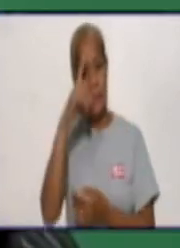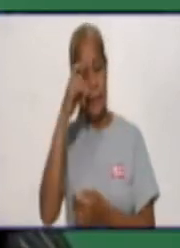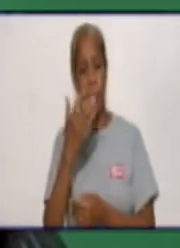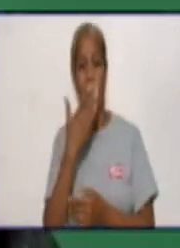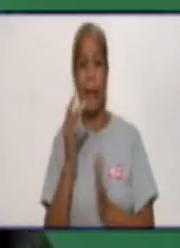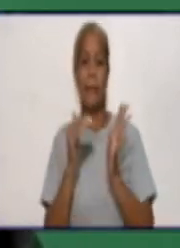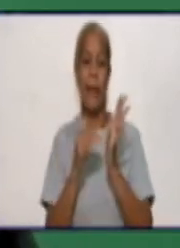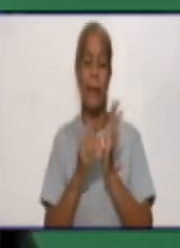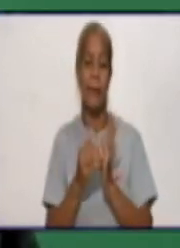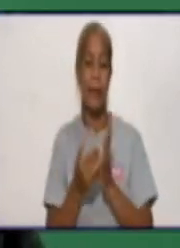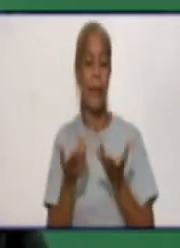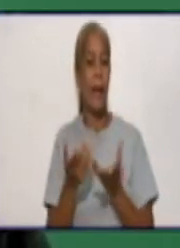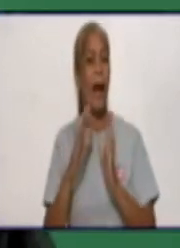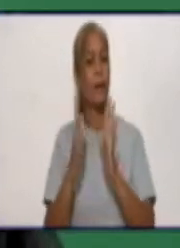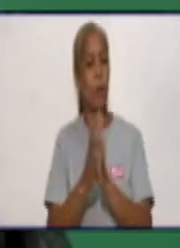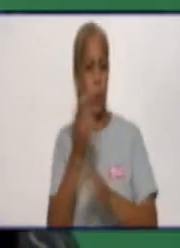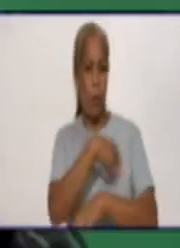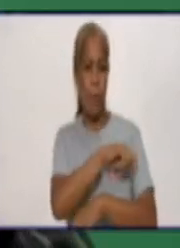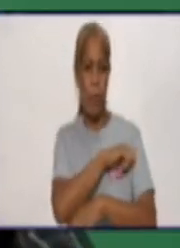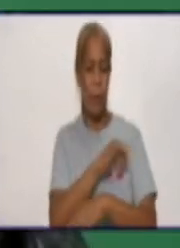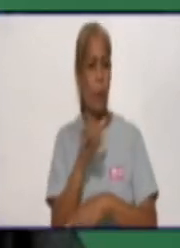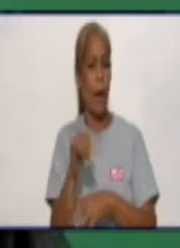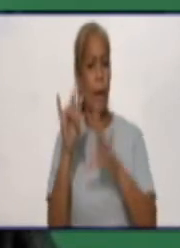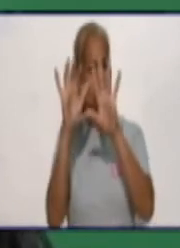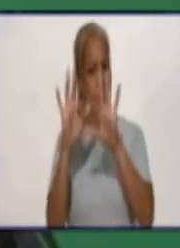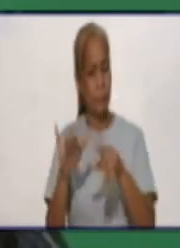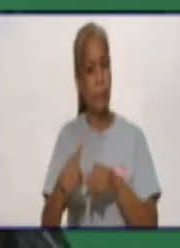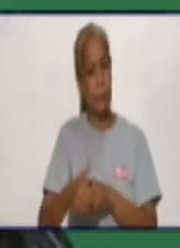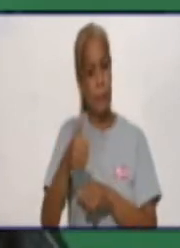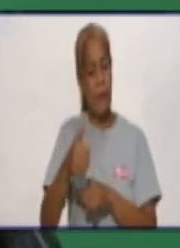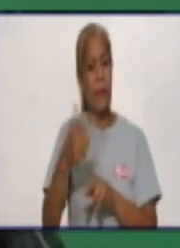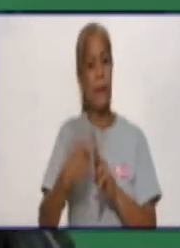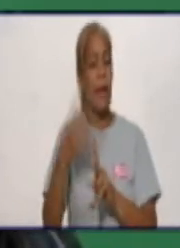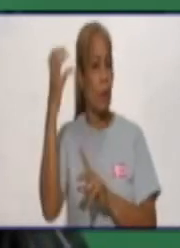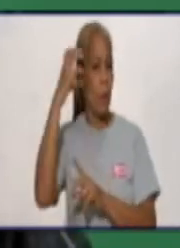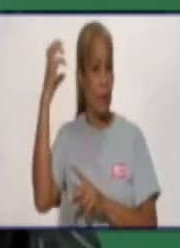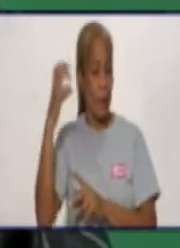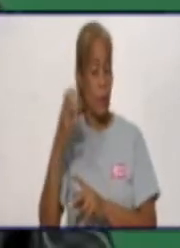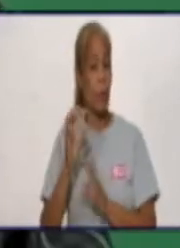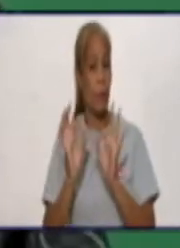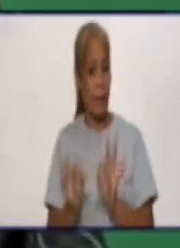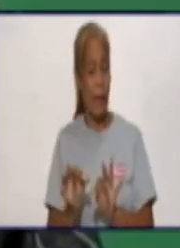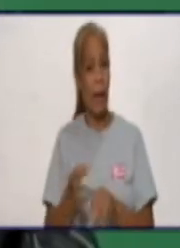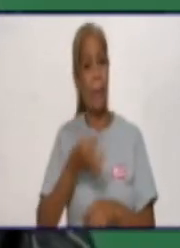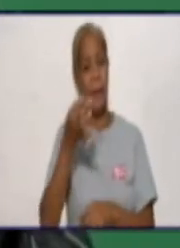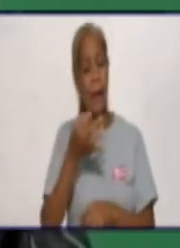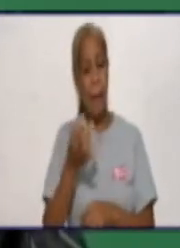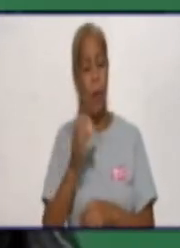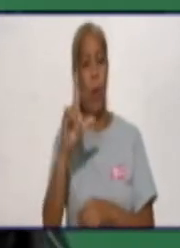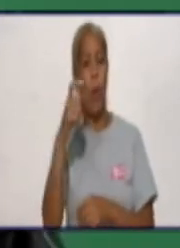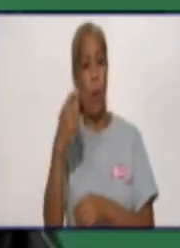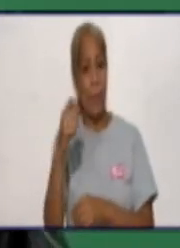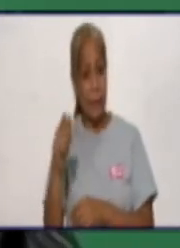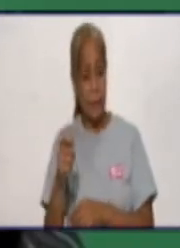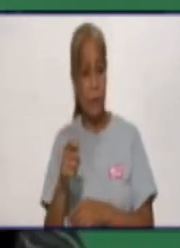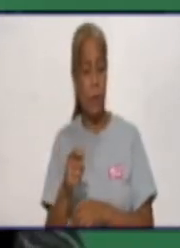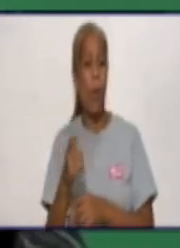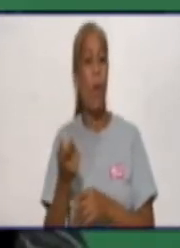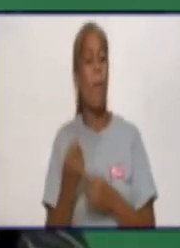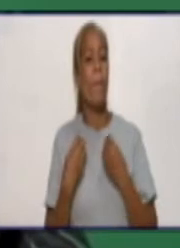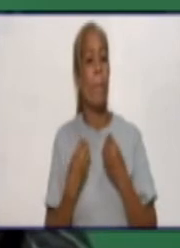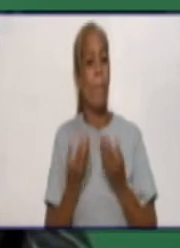gobernador jon el como bien plantea en esta nueva modalidad normalidad el sector del comercio cuatro mil servicios prestan